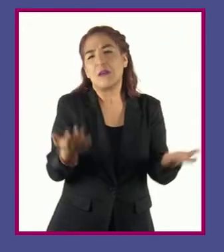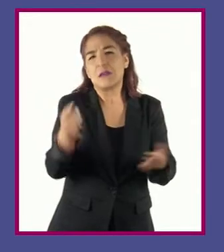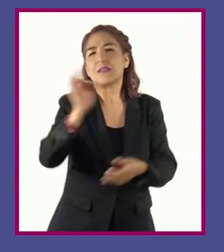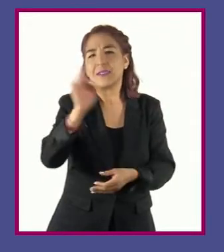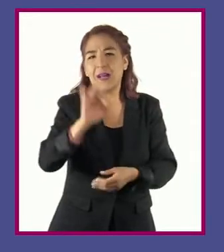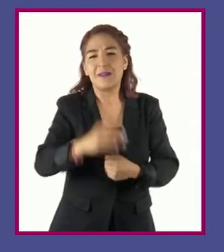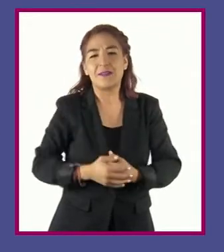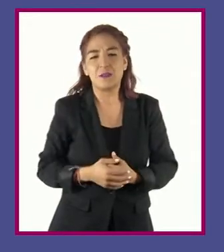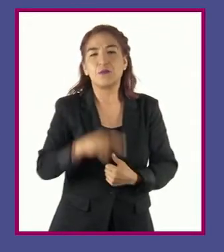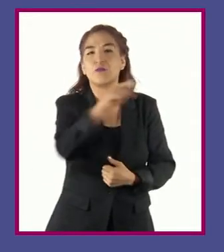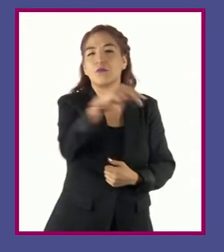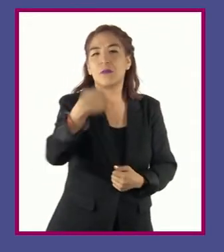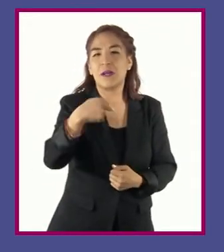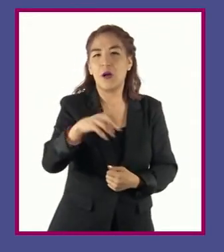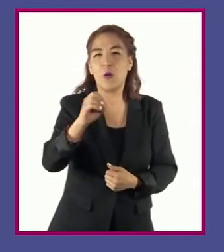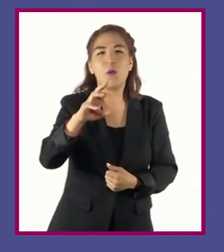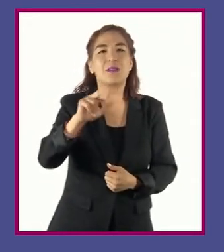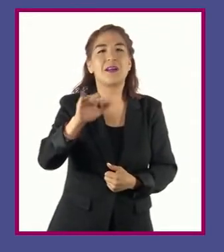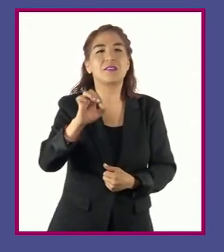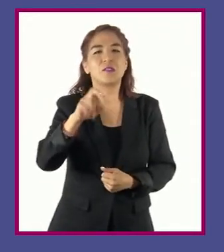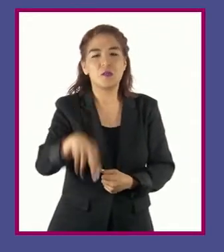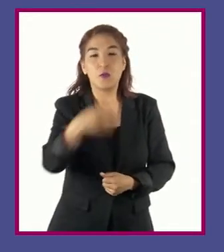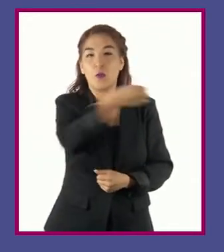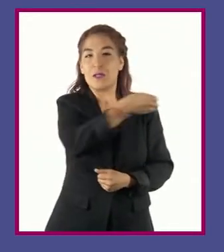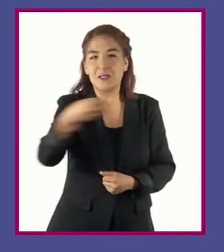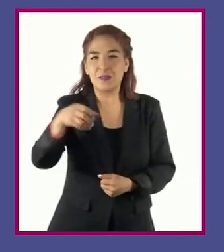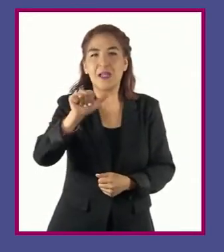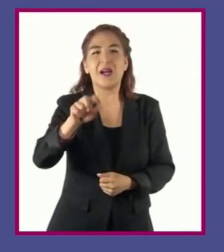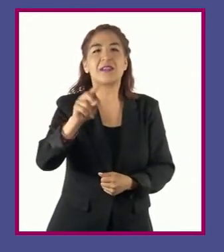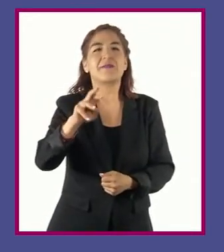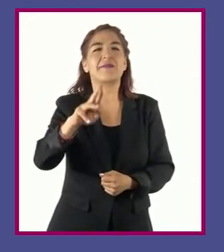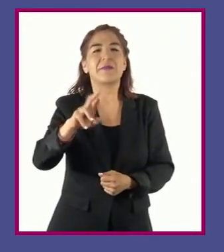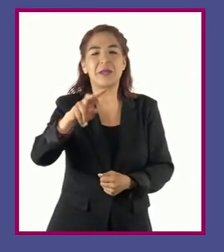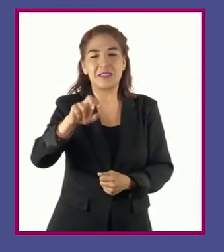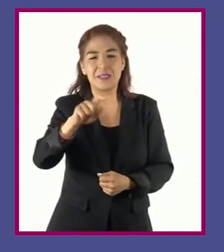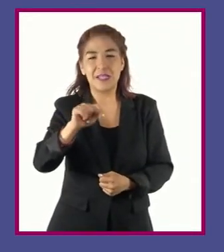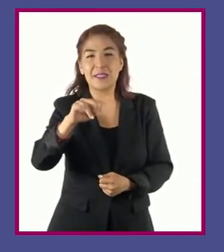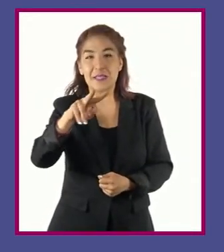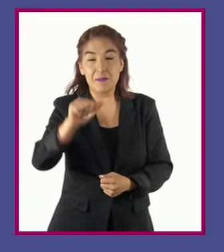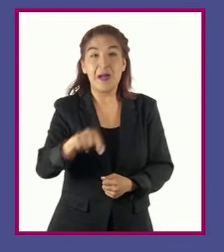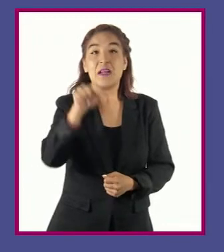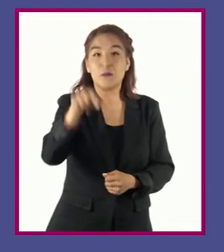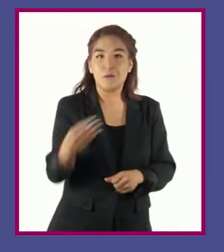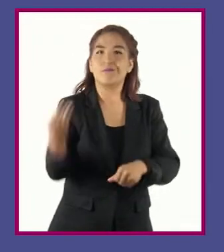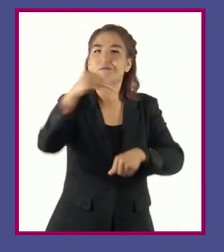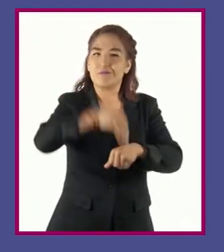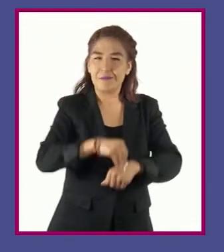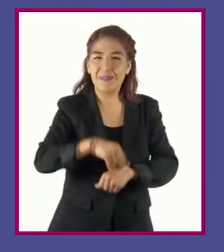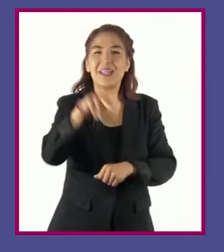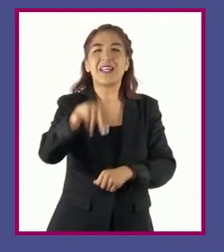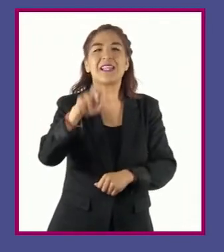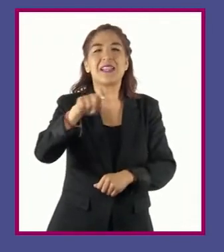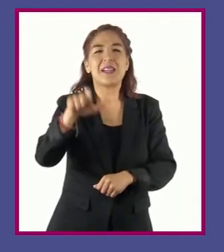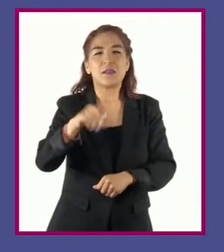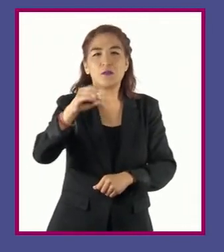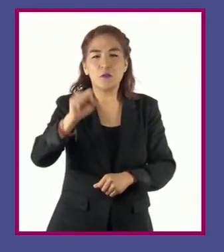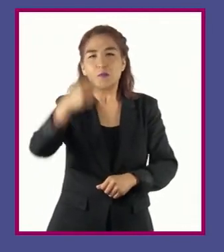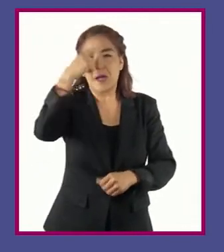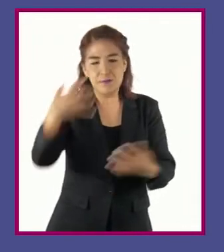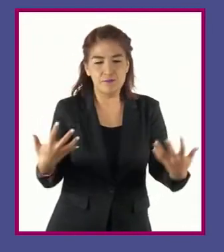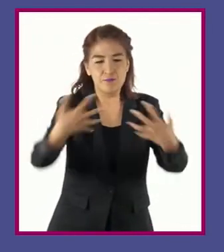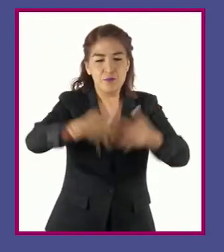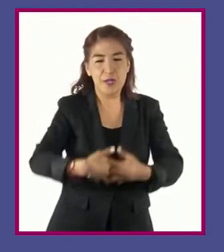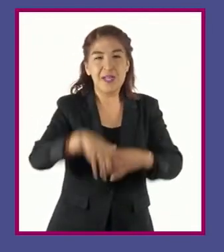puedes llamar oración adversativa. Los nexos son muy importantes al escribir, sirven para unir las